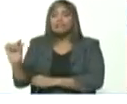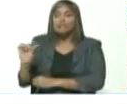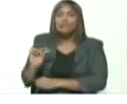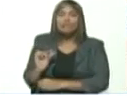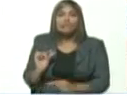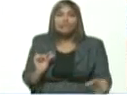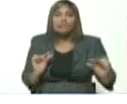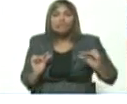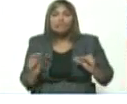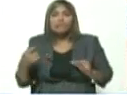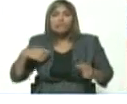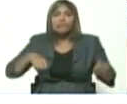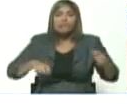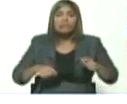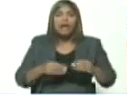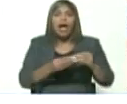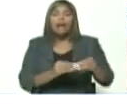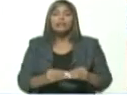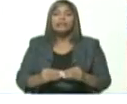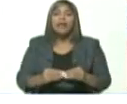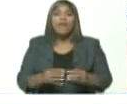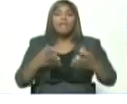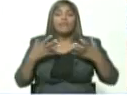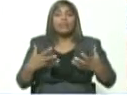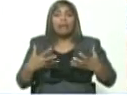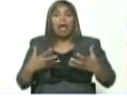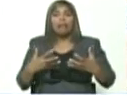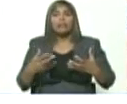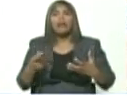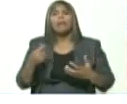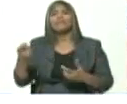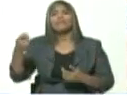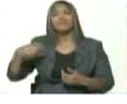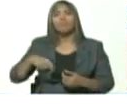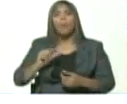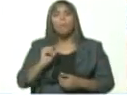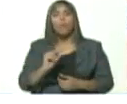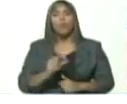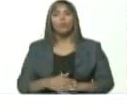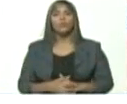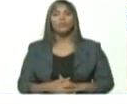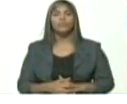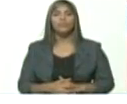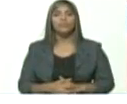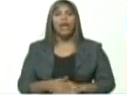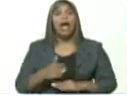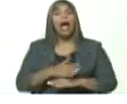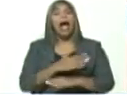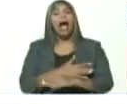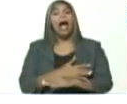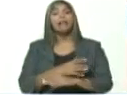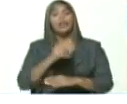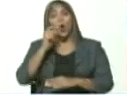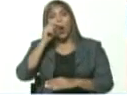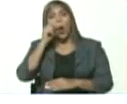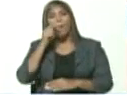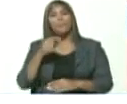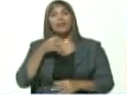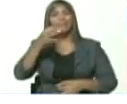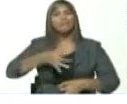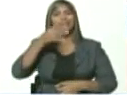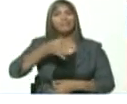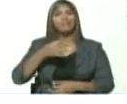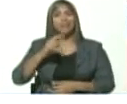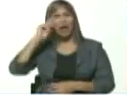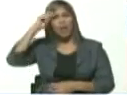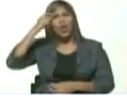Aprendimos a hacer mucho con poco. Pero además, como dijo un obrero de Ferrominera, ¿te